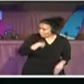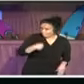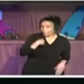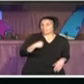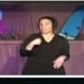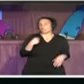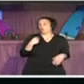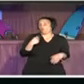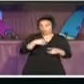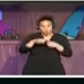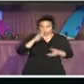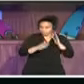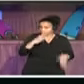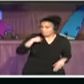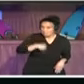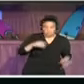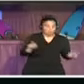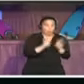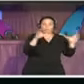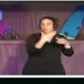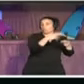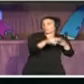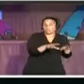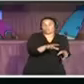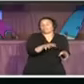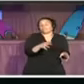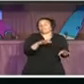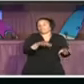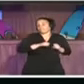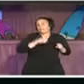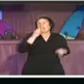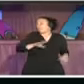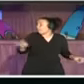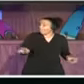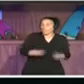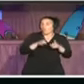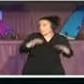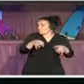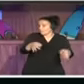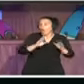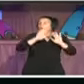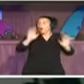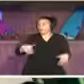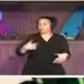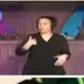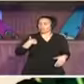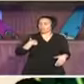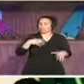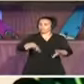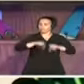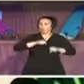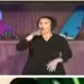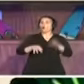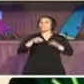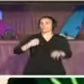partidos políticos que entren, los que salgan, da absolutamente lo mismo. Así que nosotros hemos decidido tomarnos la justicia por nuestra mano, de una